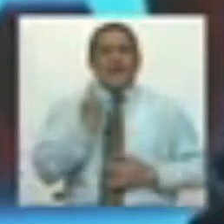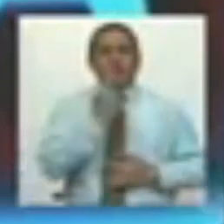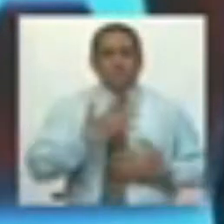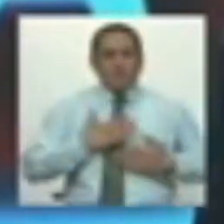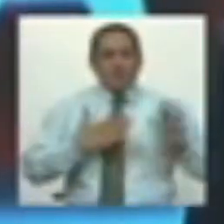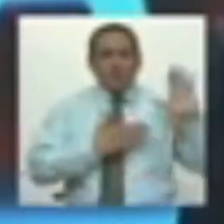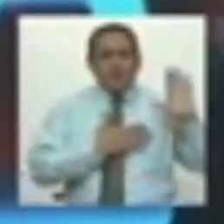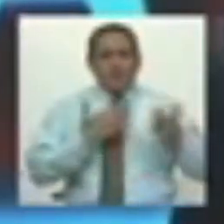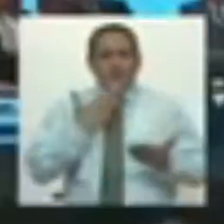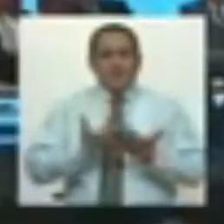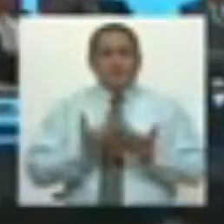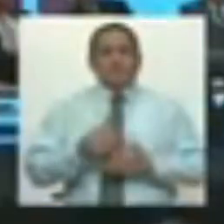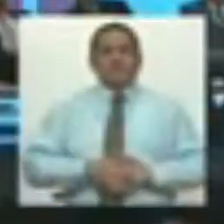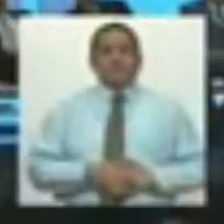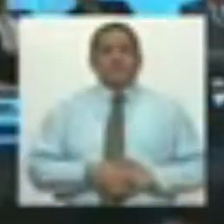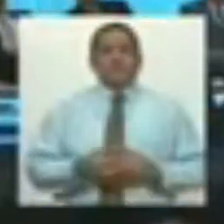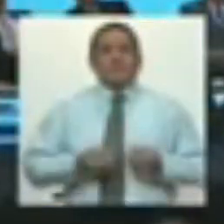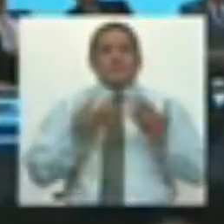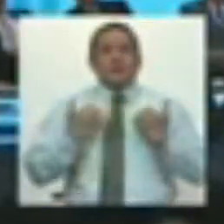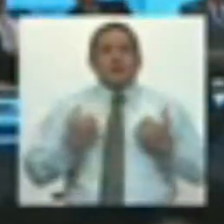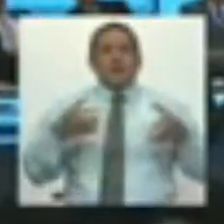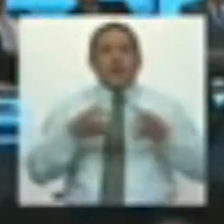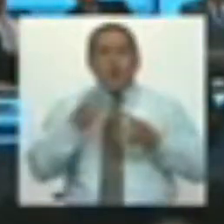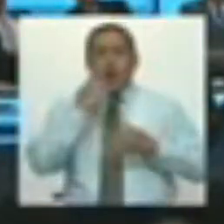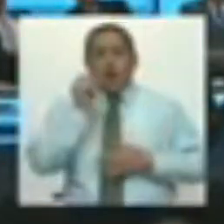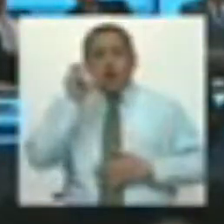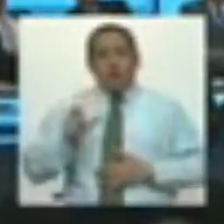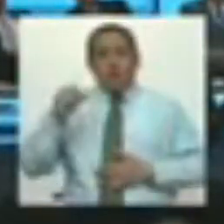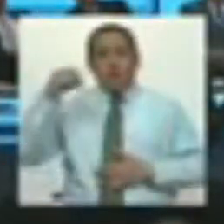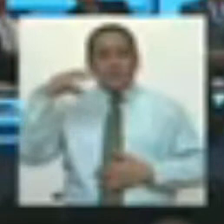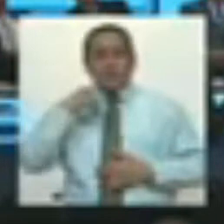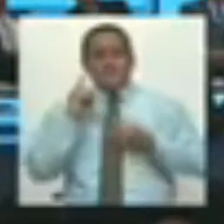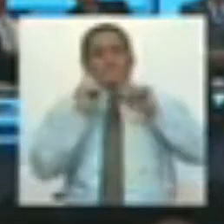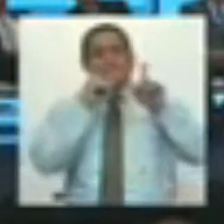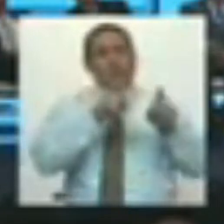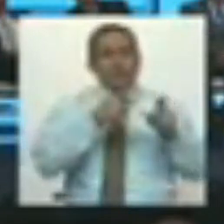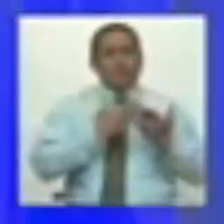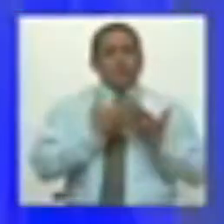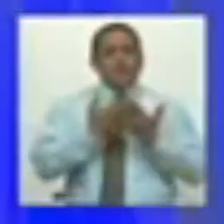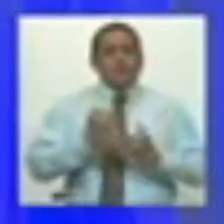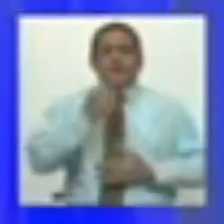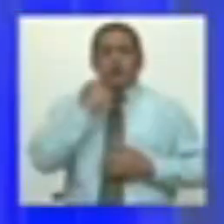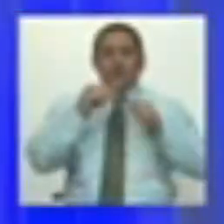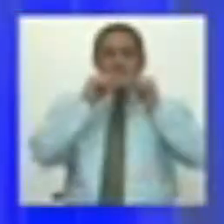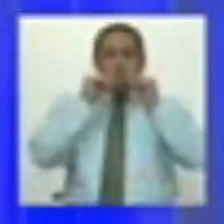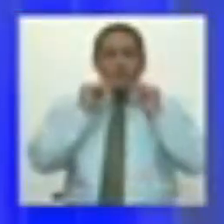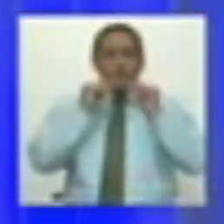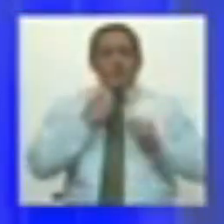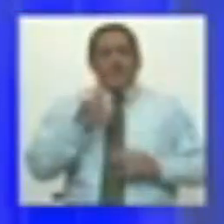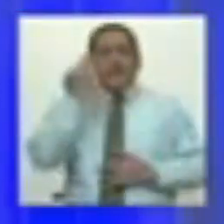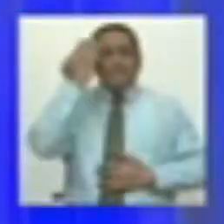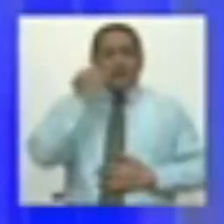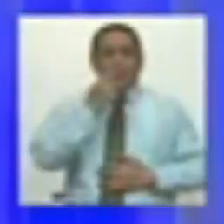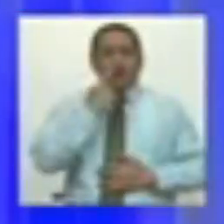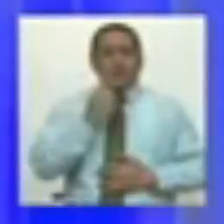nuestras promesas las gracias el candidato del partido solidaridad nacional pregunta ahora sobre las propuestas del partido aprista peruano